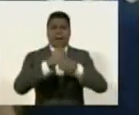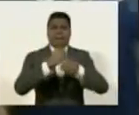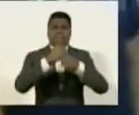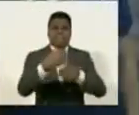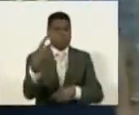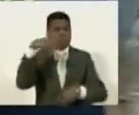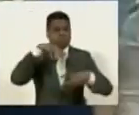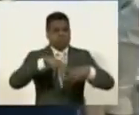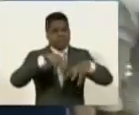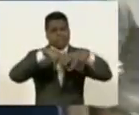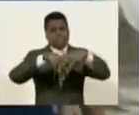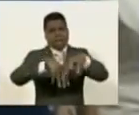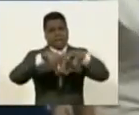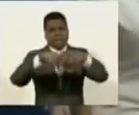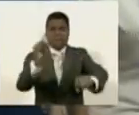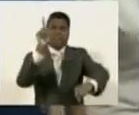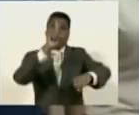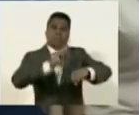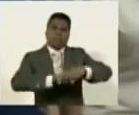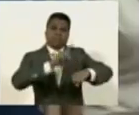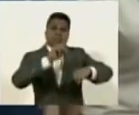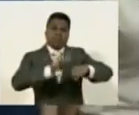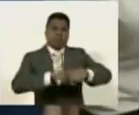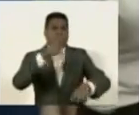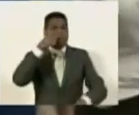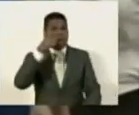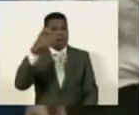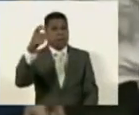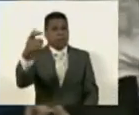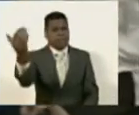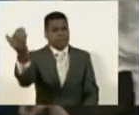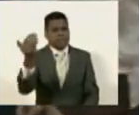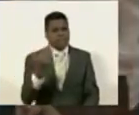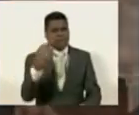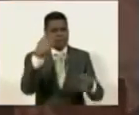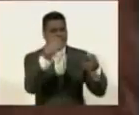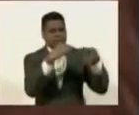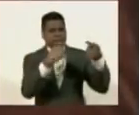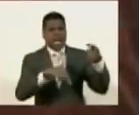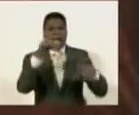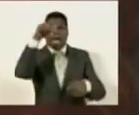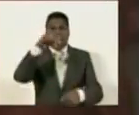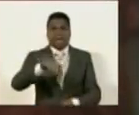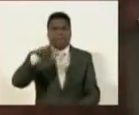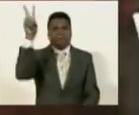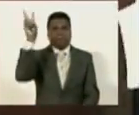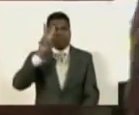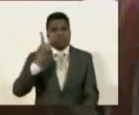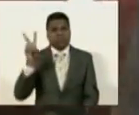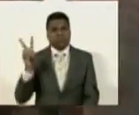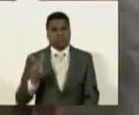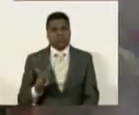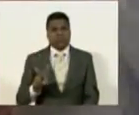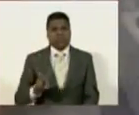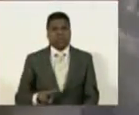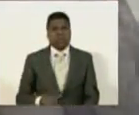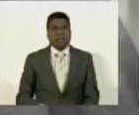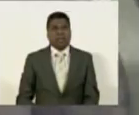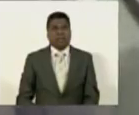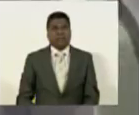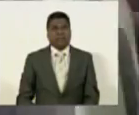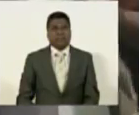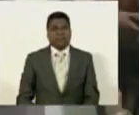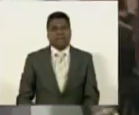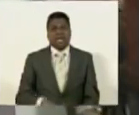vivantes la hora. Yeah.